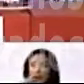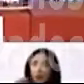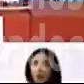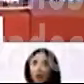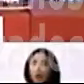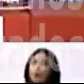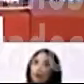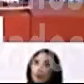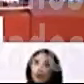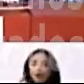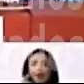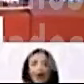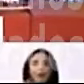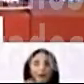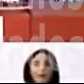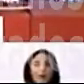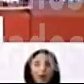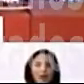investigaciones? ¿Quién?